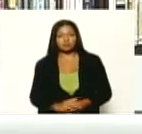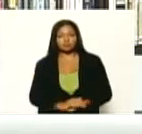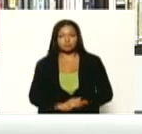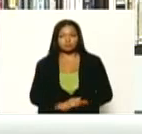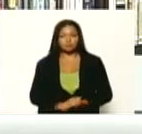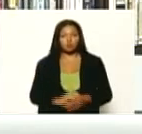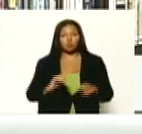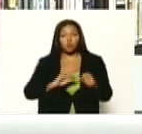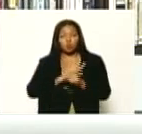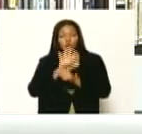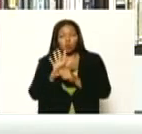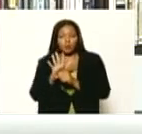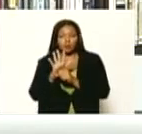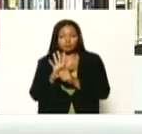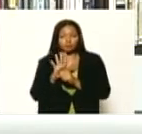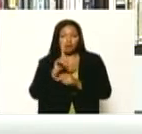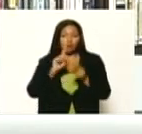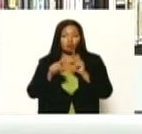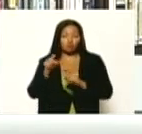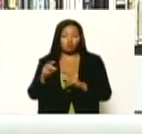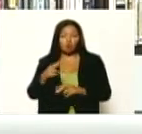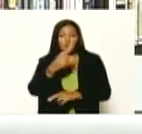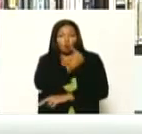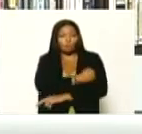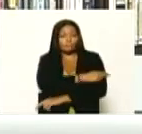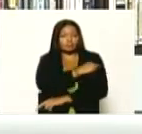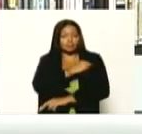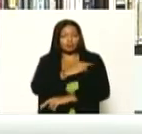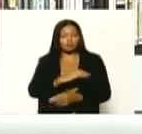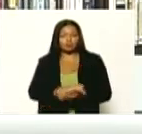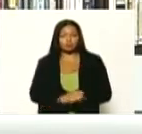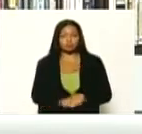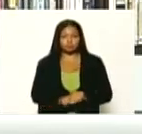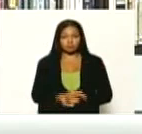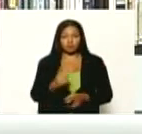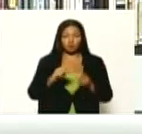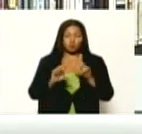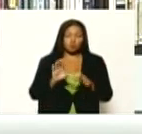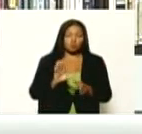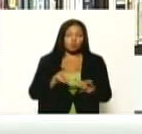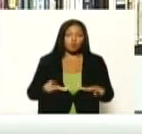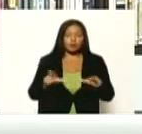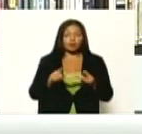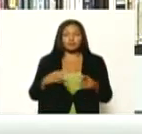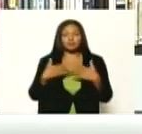con COVID-19 en algunos hospitales, en algunos centros de salud.